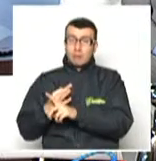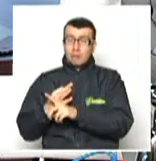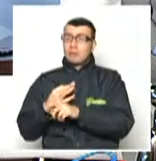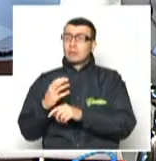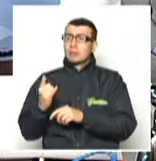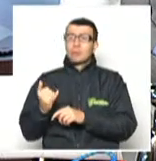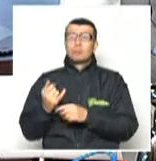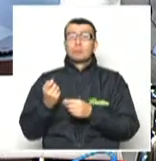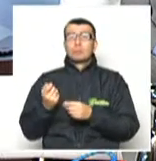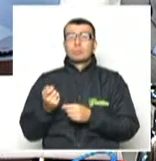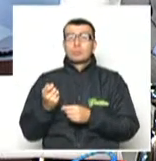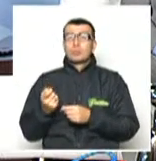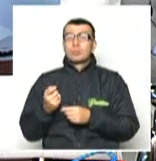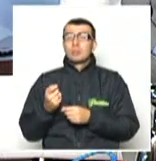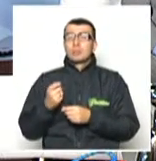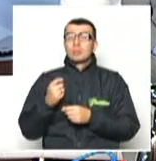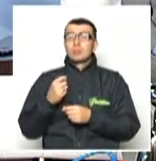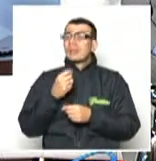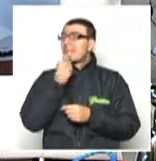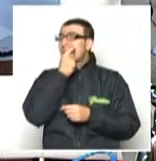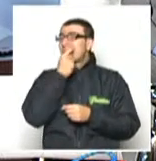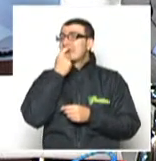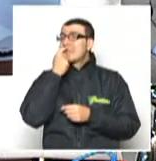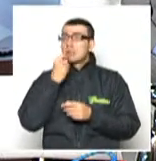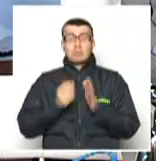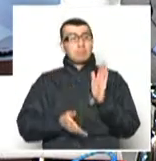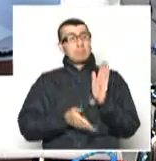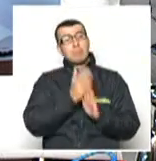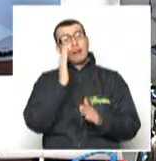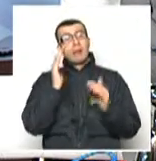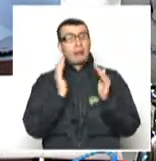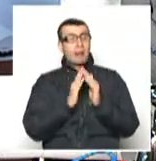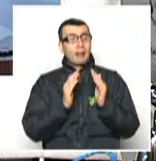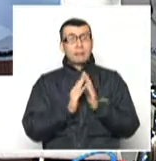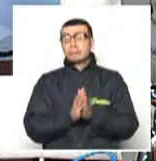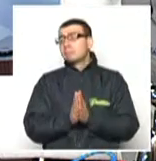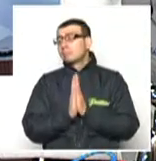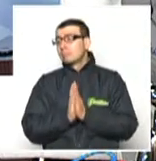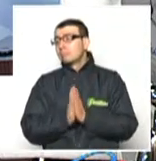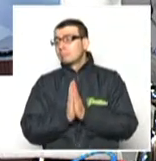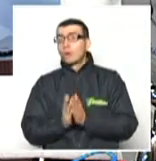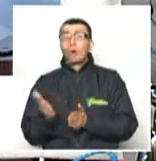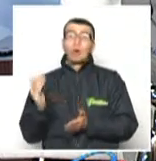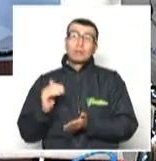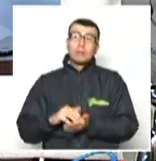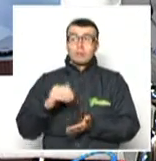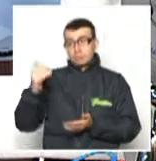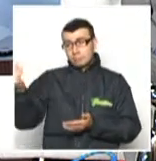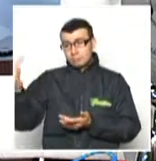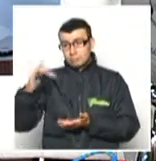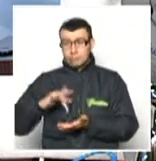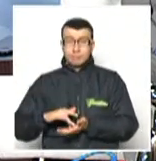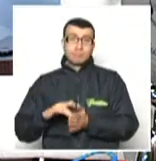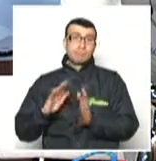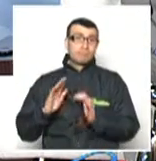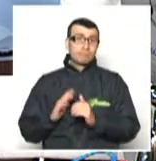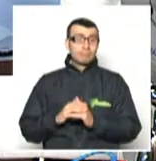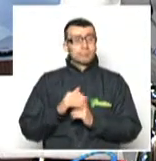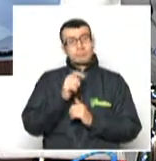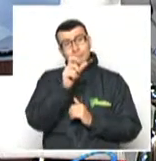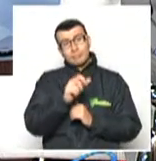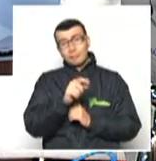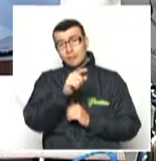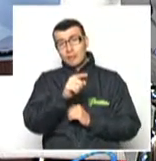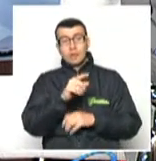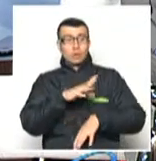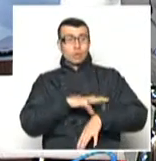ese hipoclorito y ya lo mandan para la casa a rogar para una cita y me da el dato del doctor acá en Medellín,